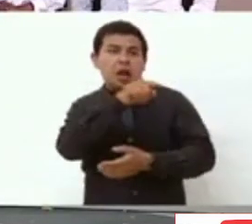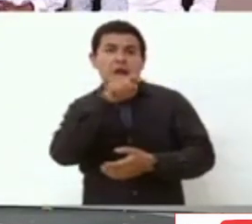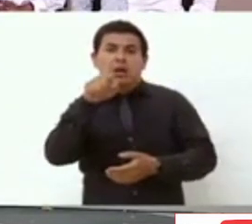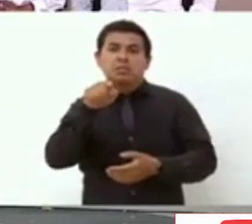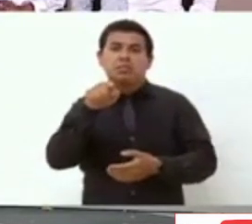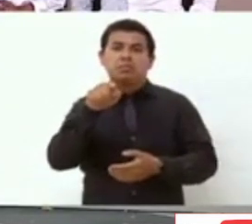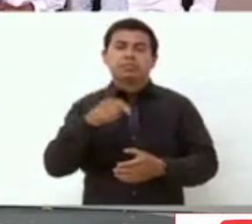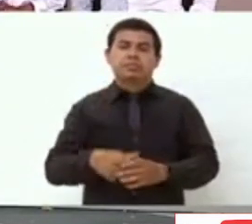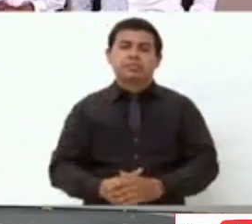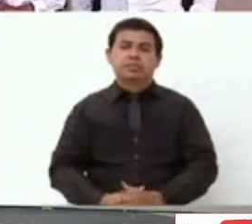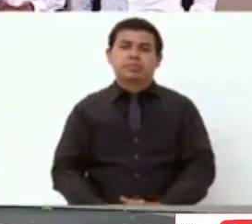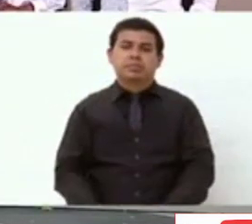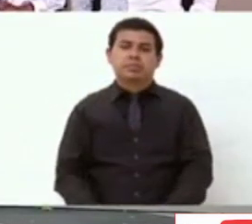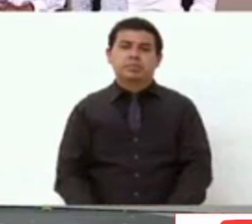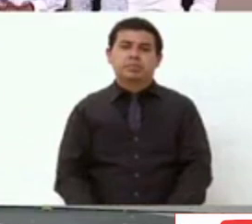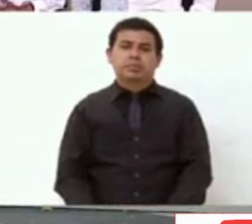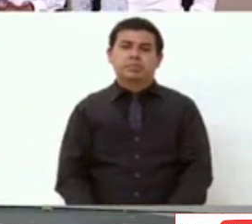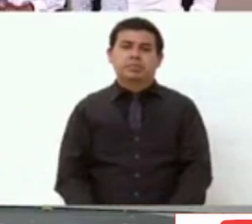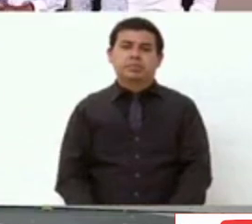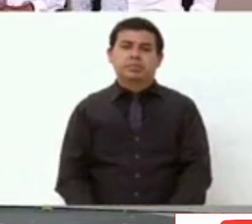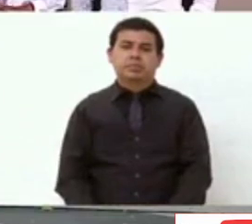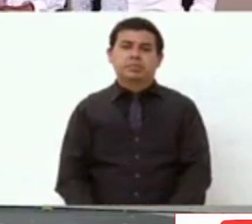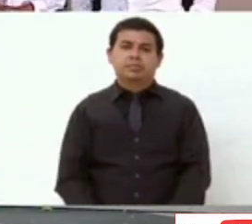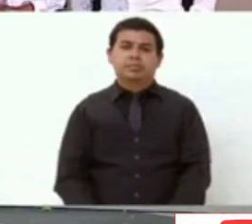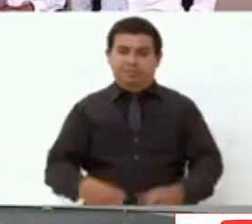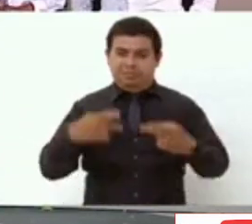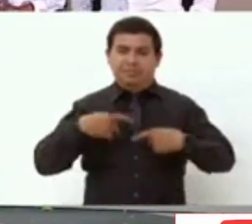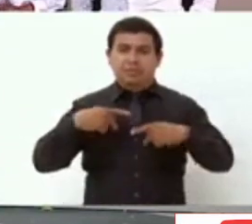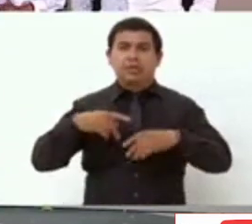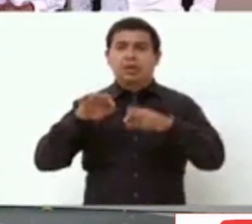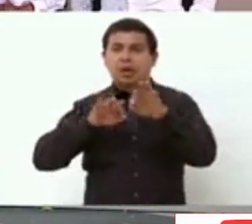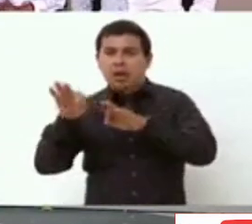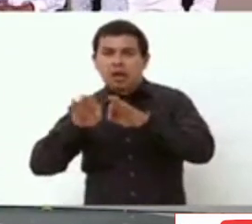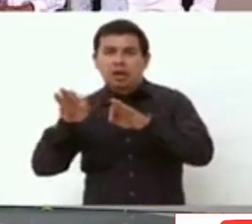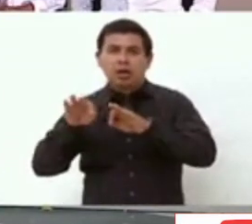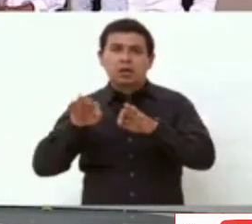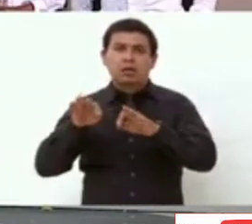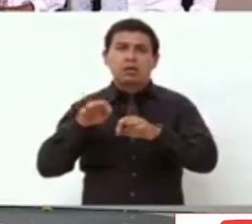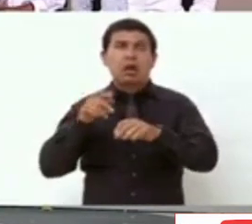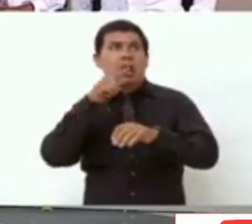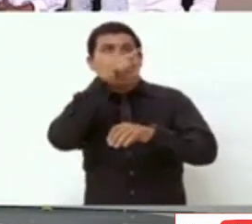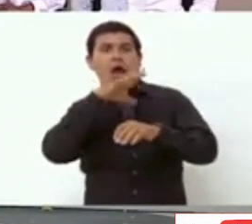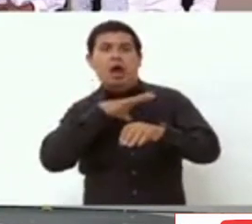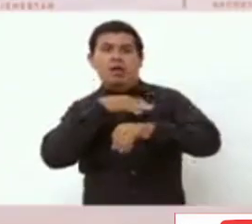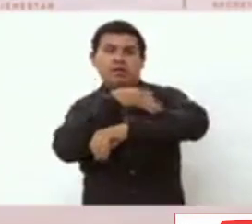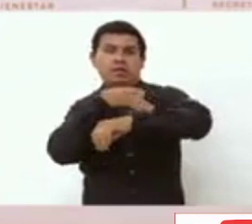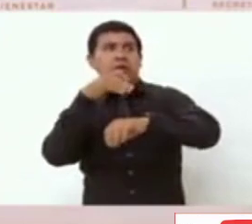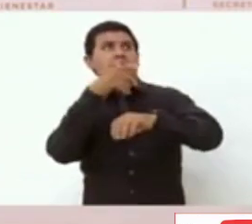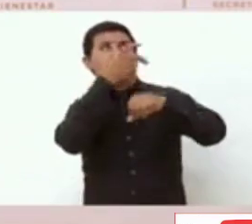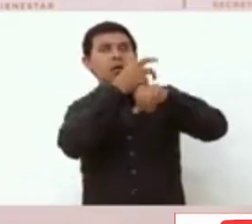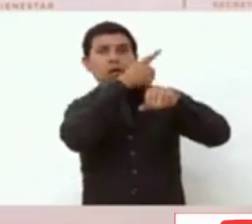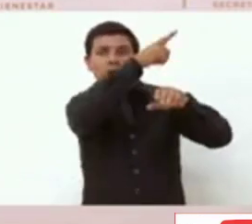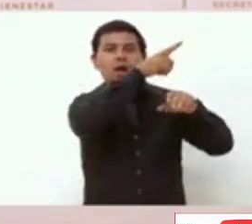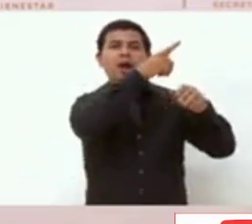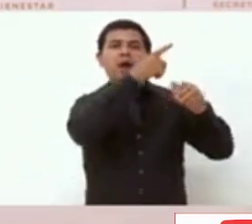miembros de la familia trabajando en Estados Unidos